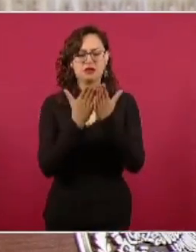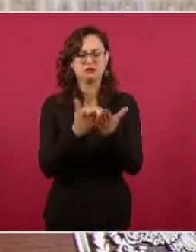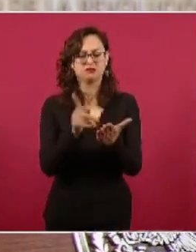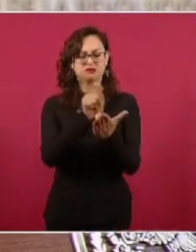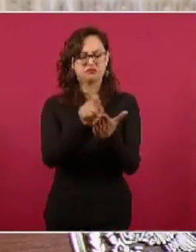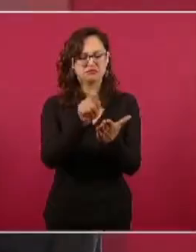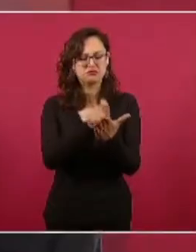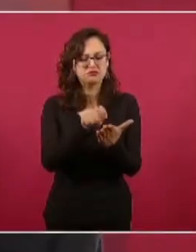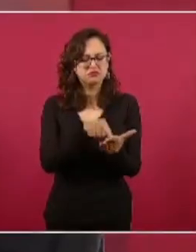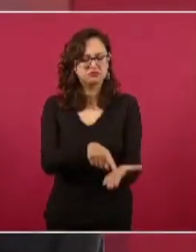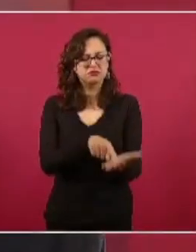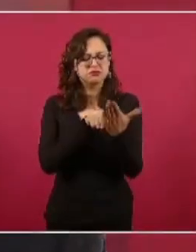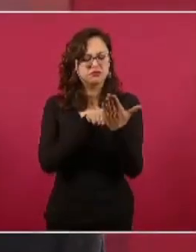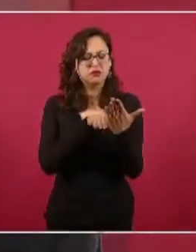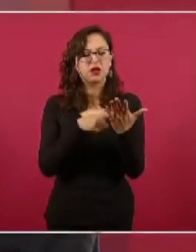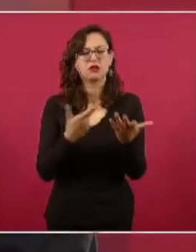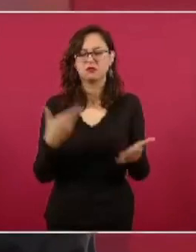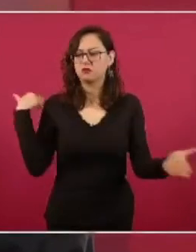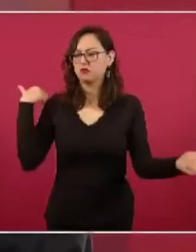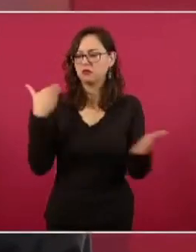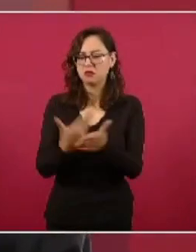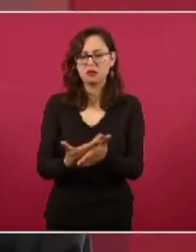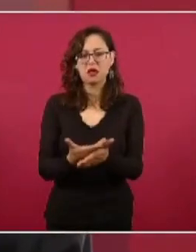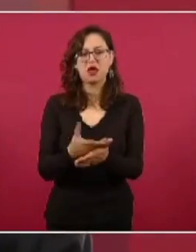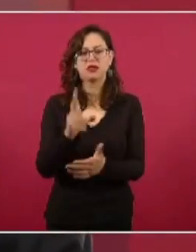reformas constitucionales que hicieron.